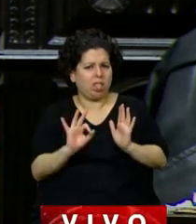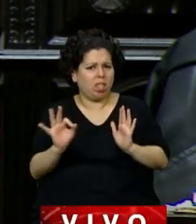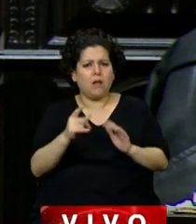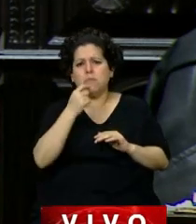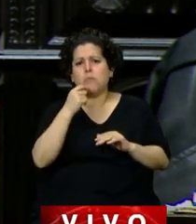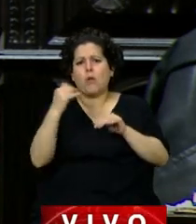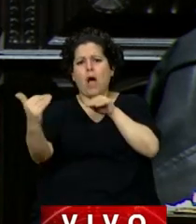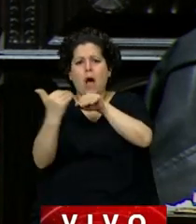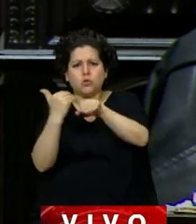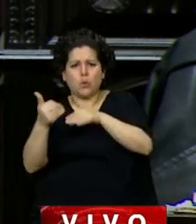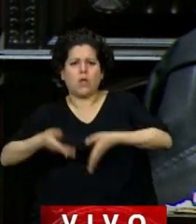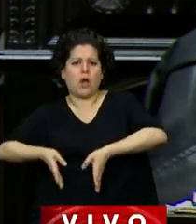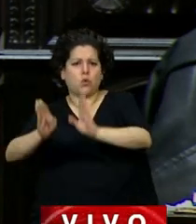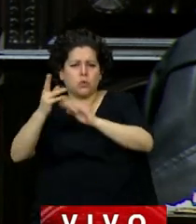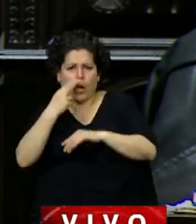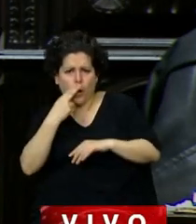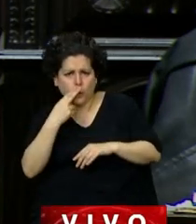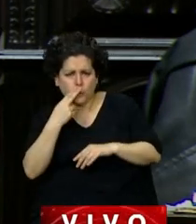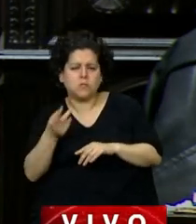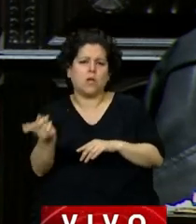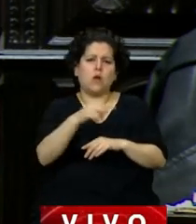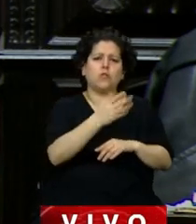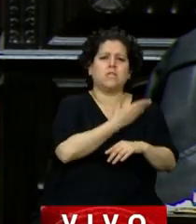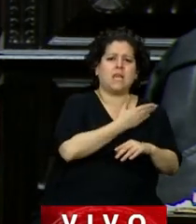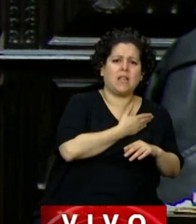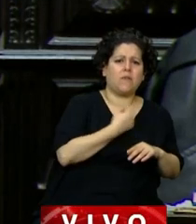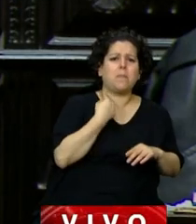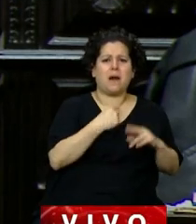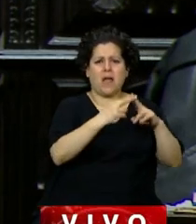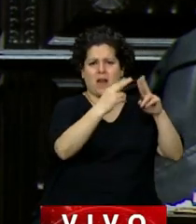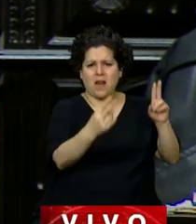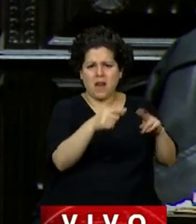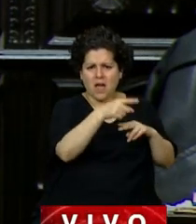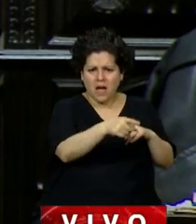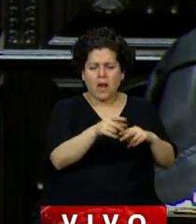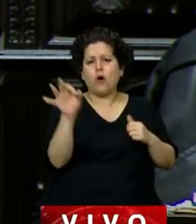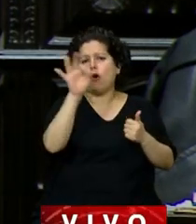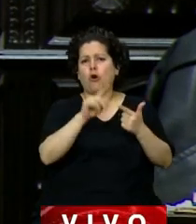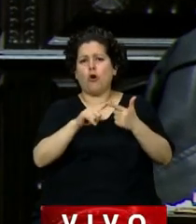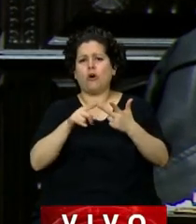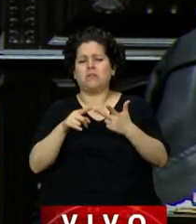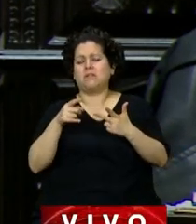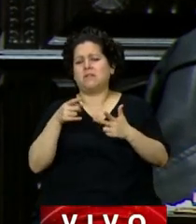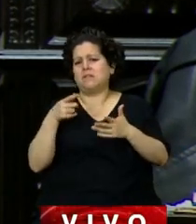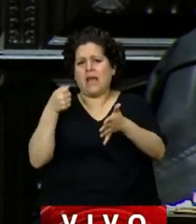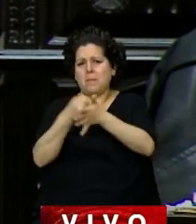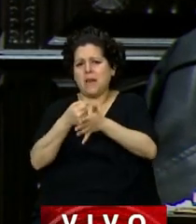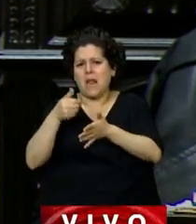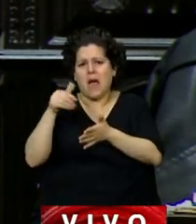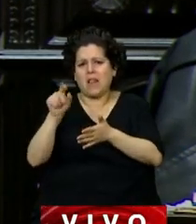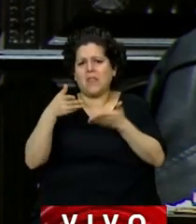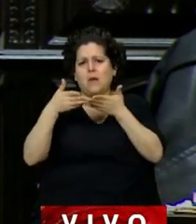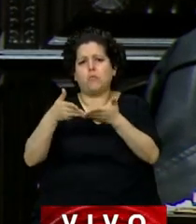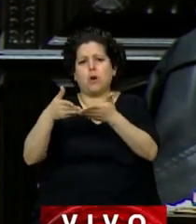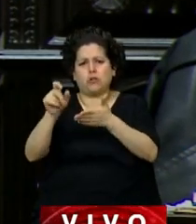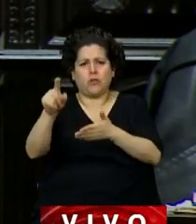autovía de la Ruta 11, el enlace Santa Fe-Paraná, parte del corredor bioceánico, o la terminal multipropósito del puerto de